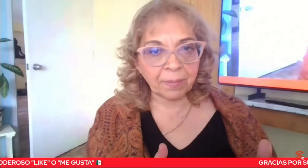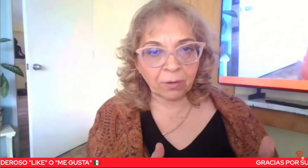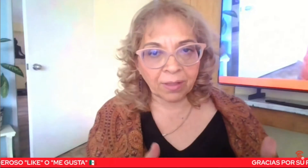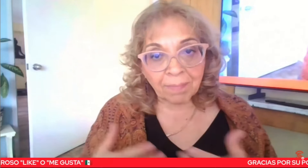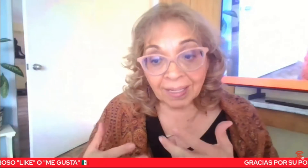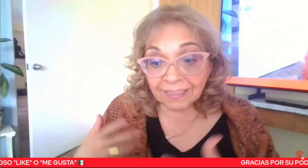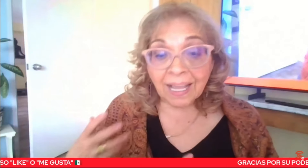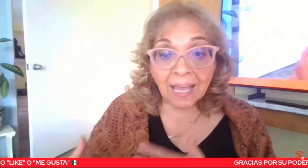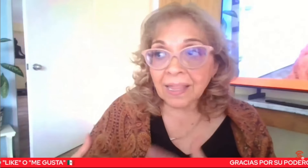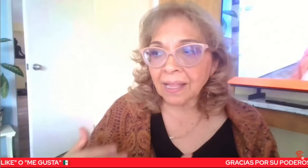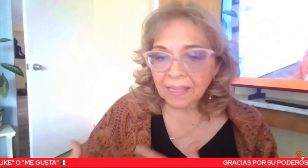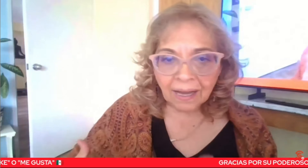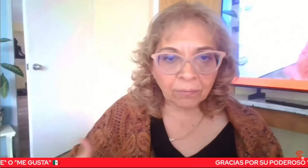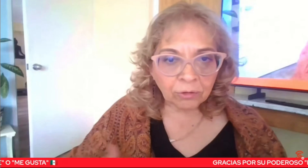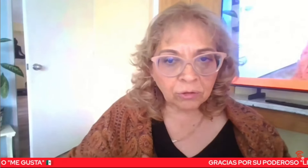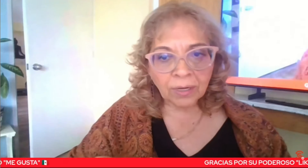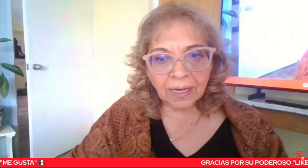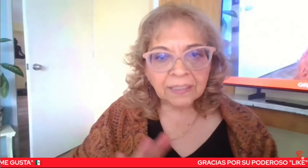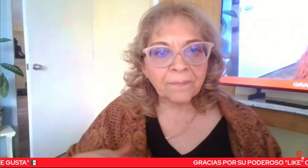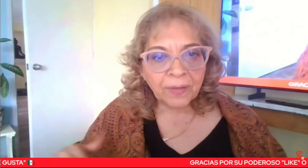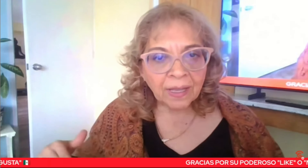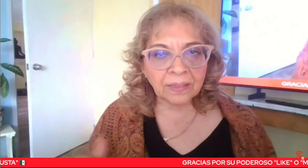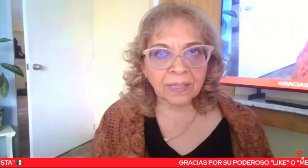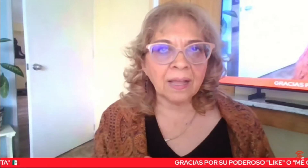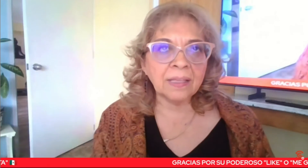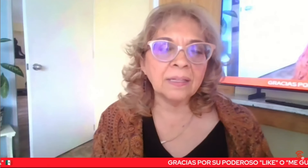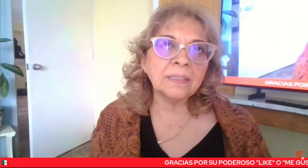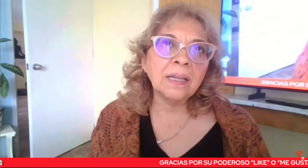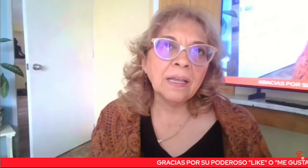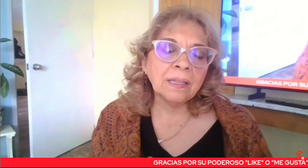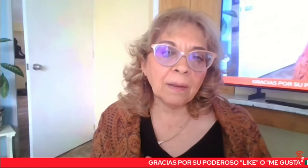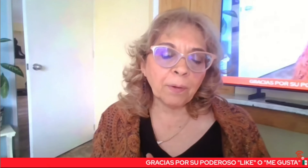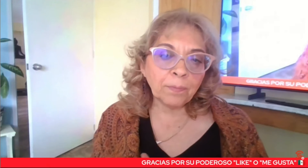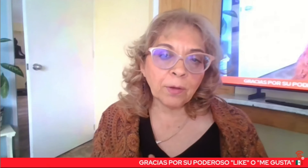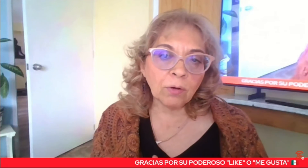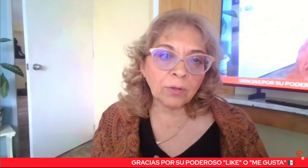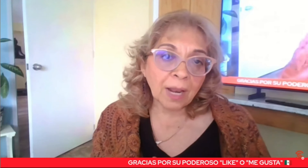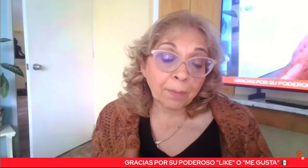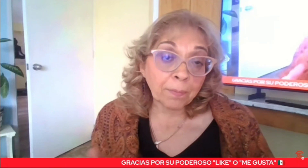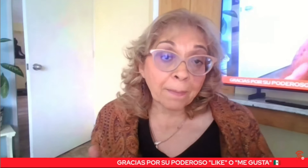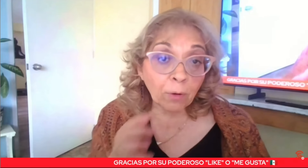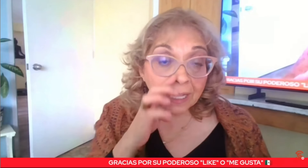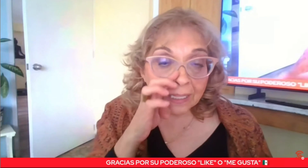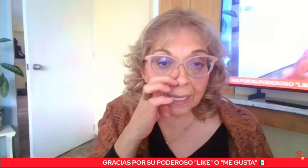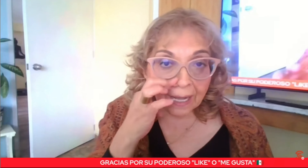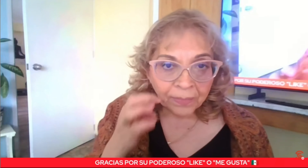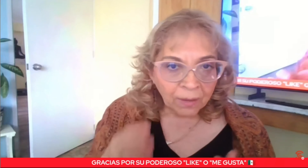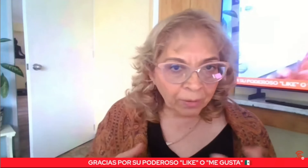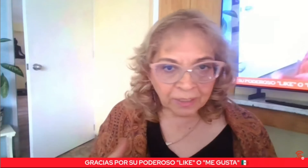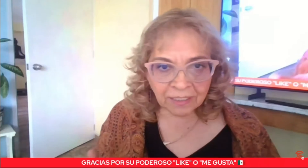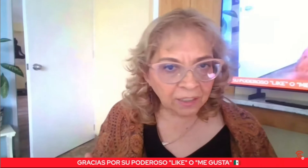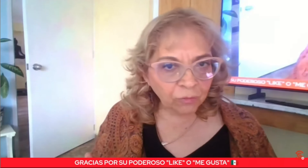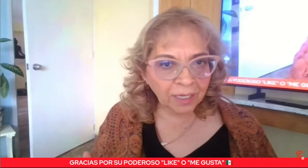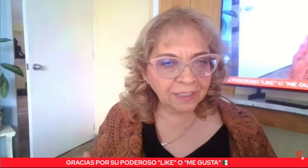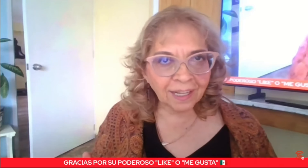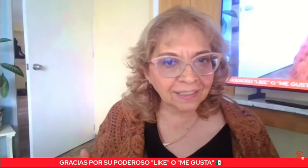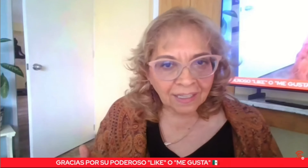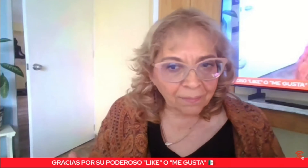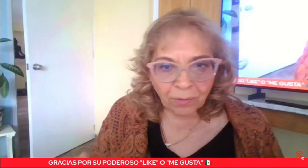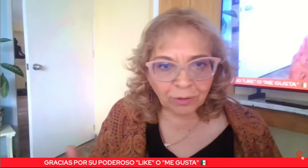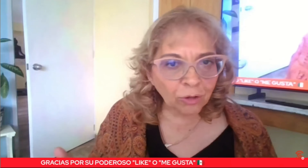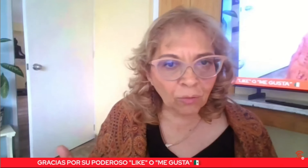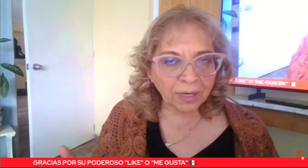pero además queda, digamos, ¿no?, en las entrañas de la propia política, pues estas fuerzas